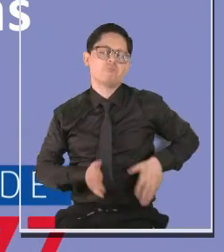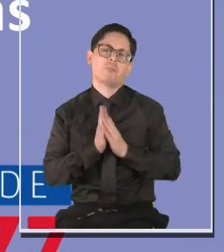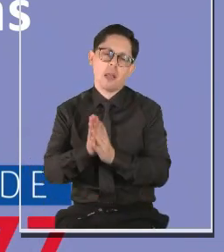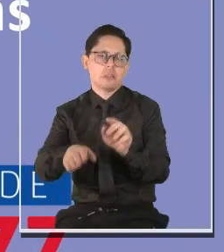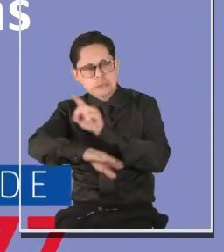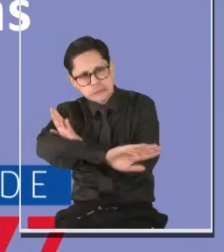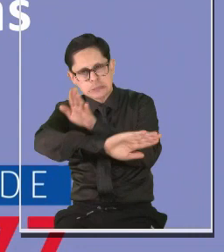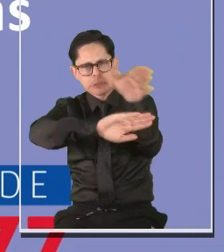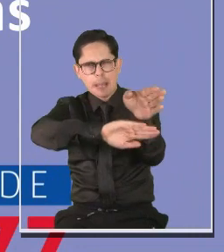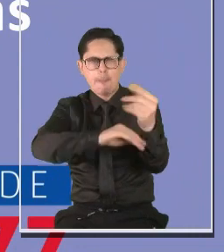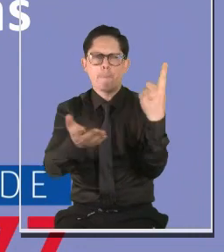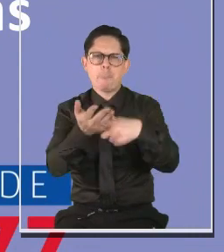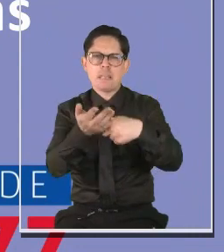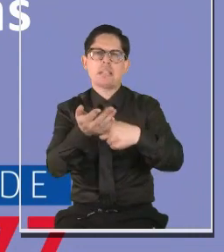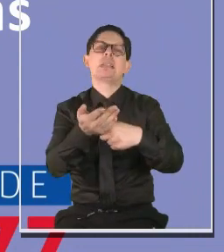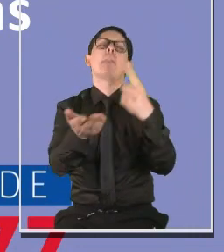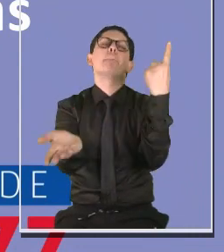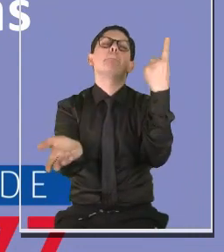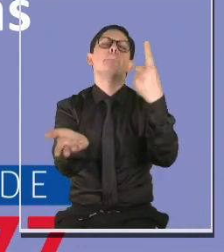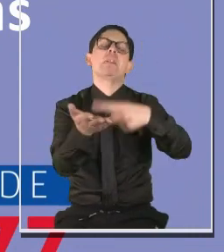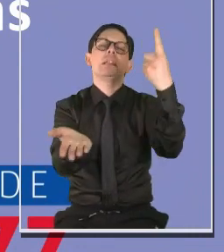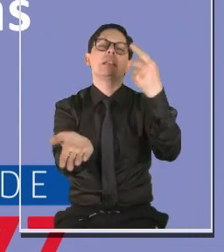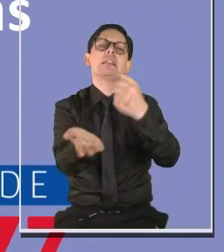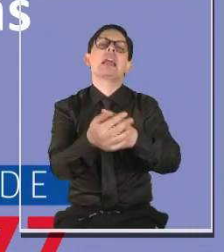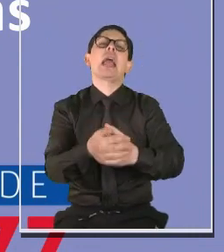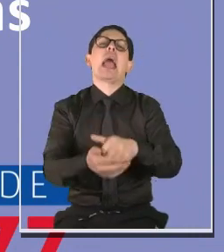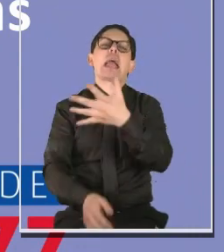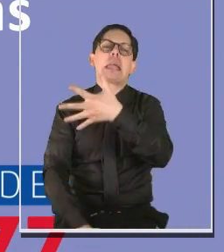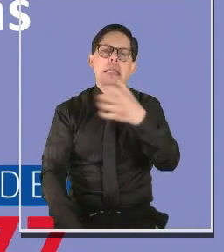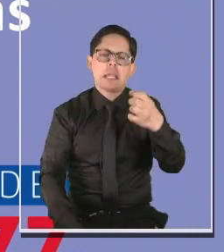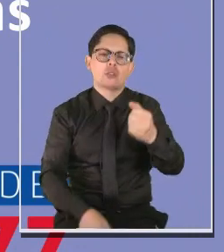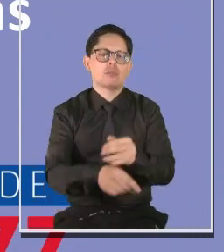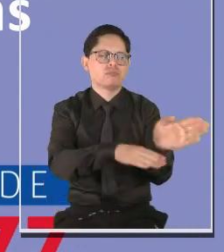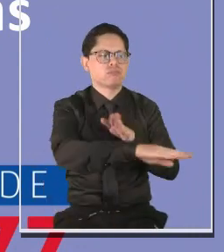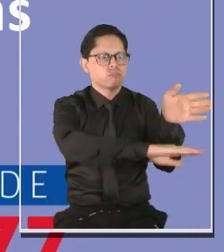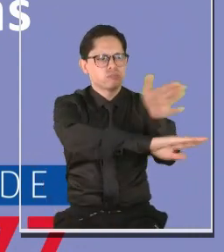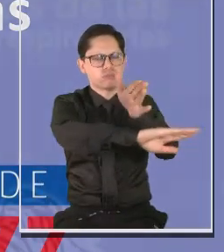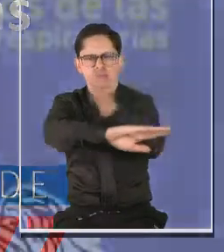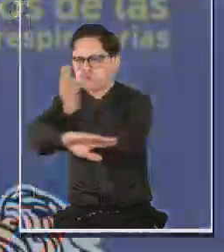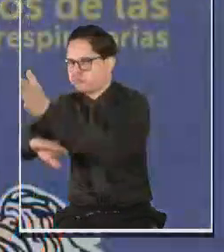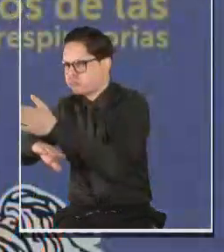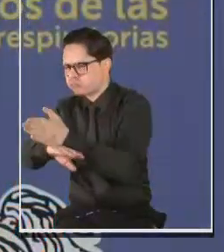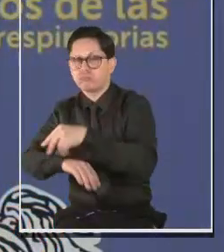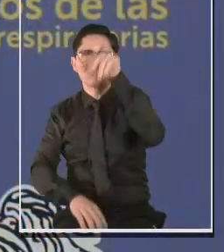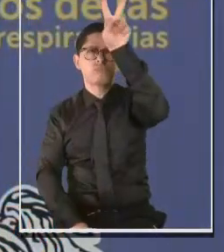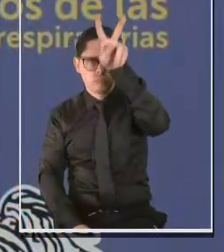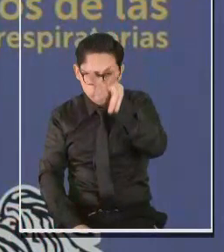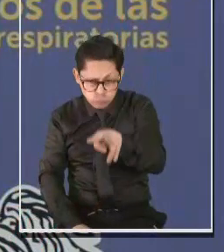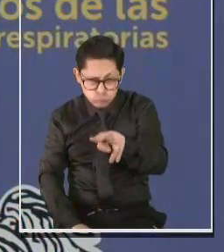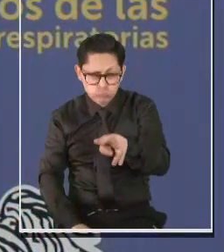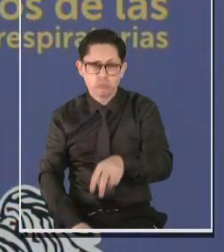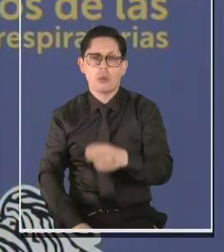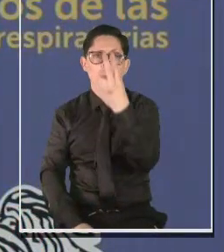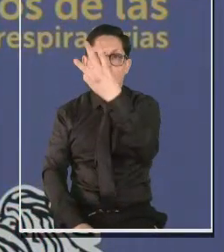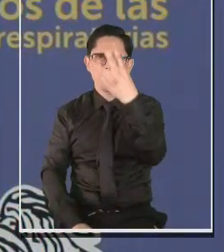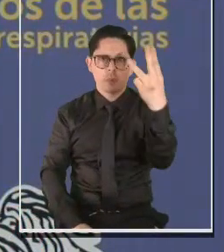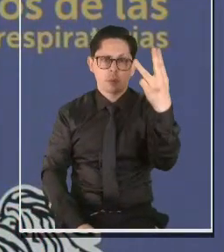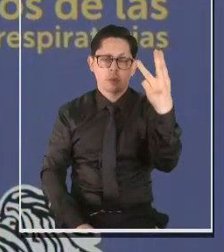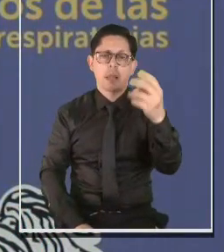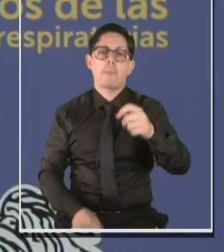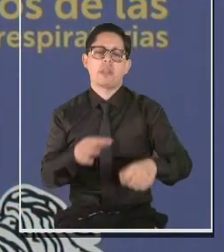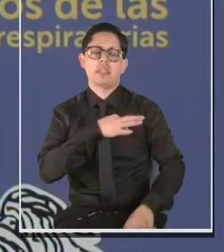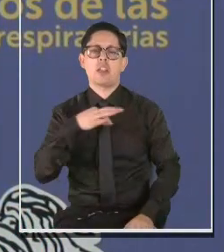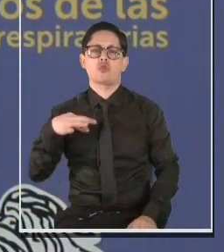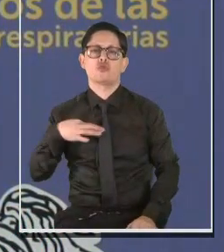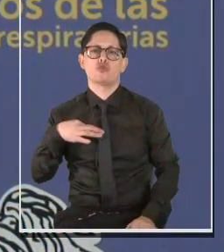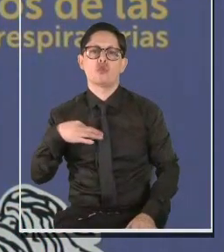se acercan a los más de 1.500 puntos de vacunación a lo largo del país pueden orientarse y ver en la página del